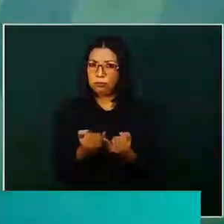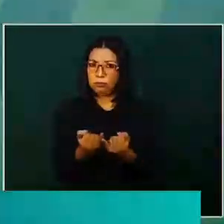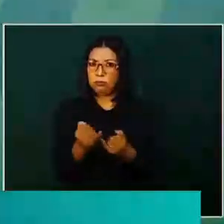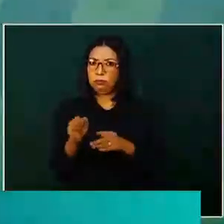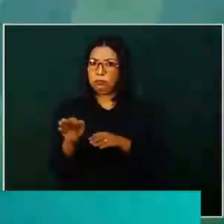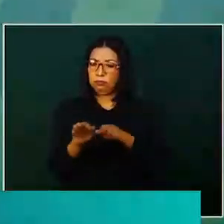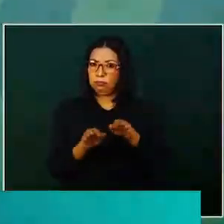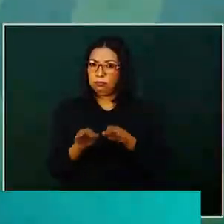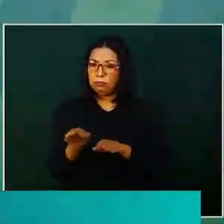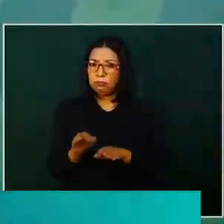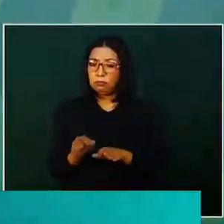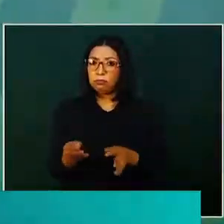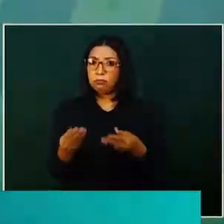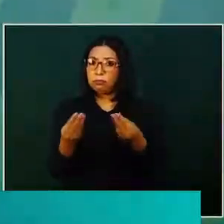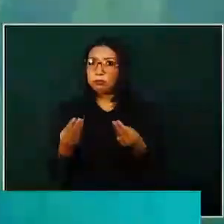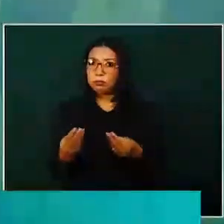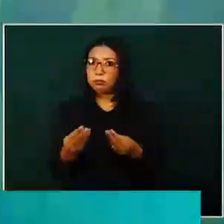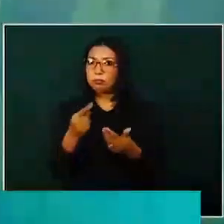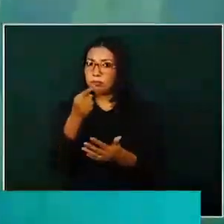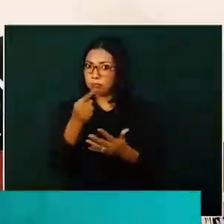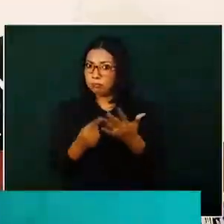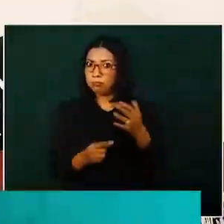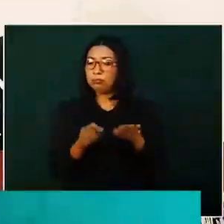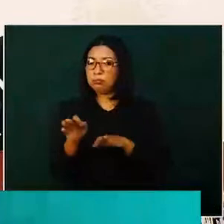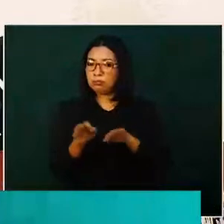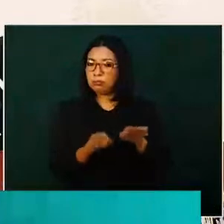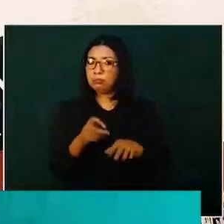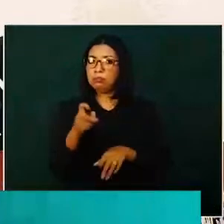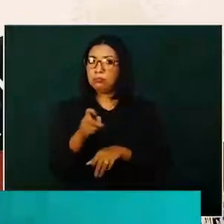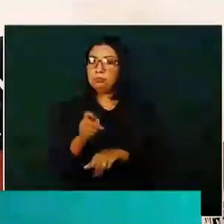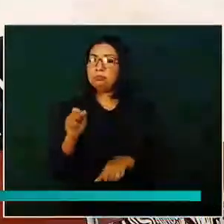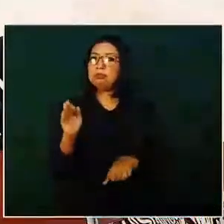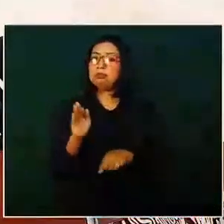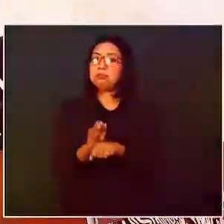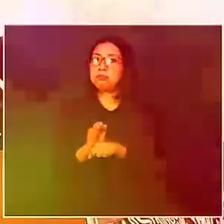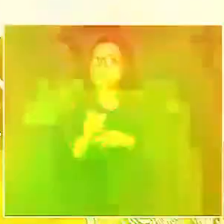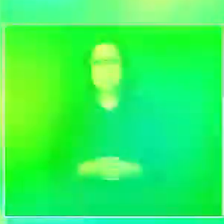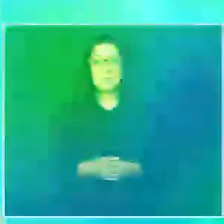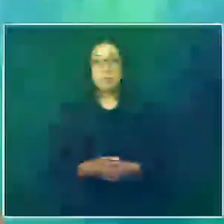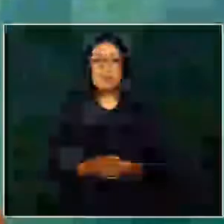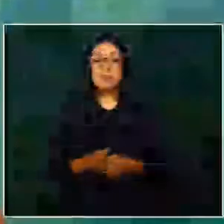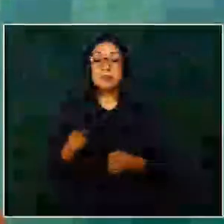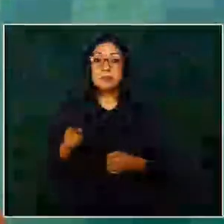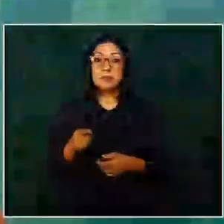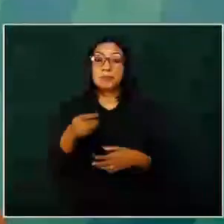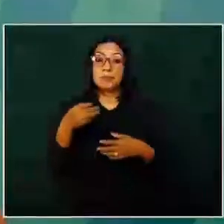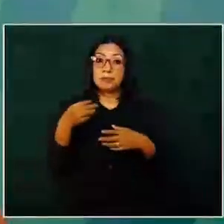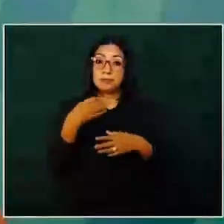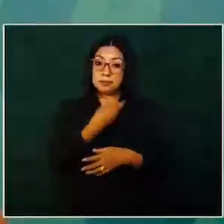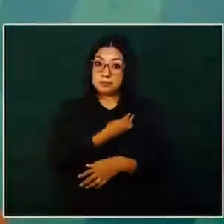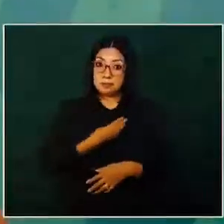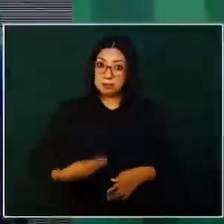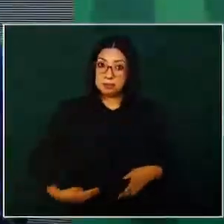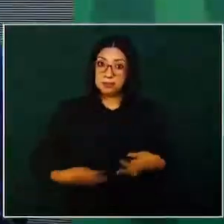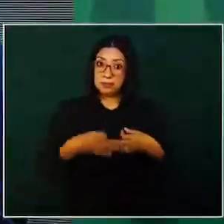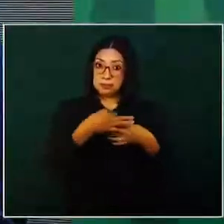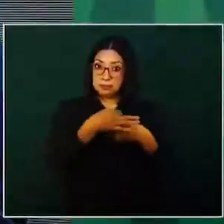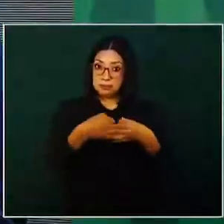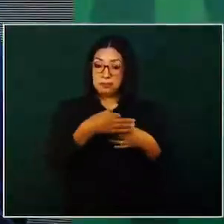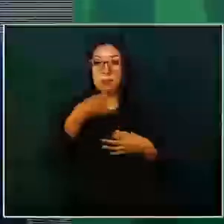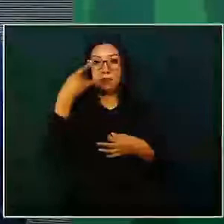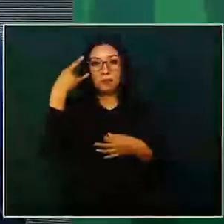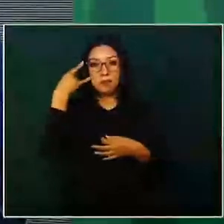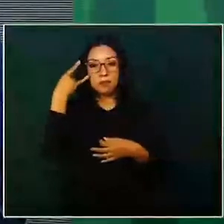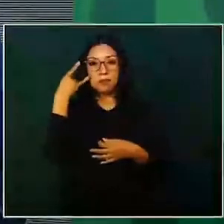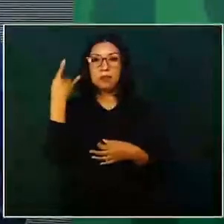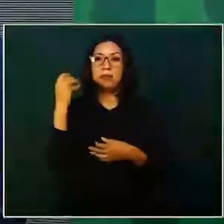muchos empleos, significa bienestar. La gente lo sabe. Pero cuidando tanto el medio ambiente como la